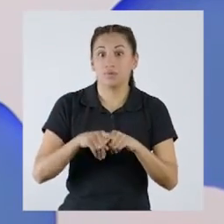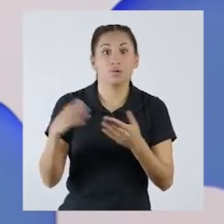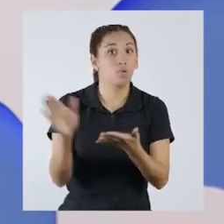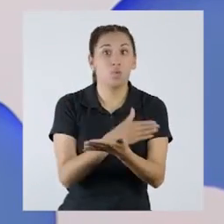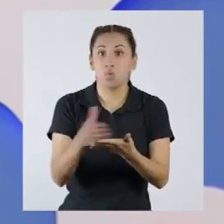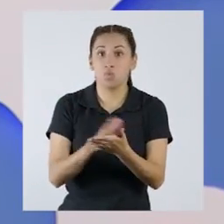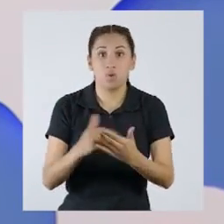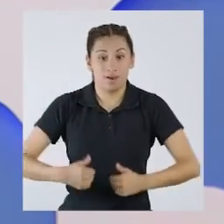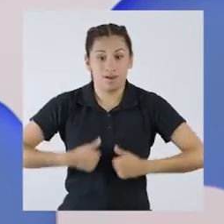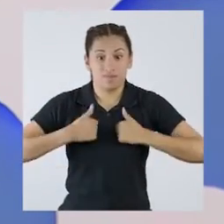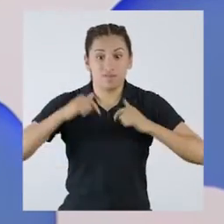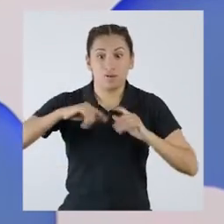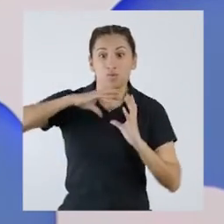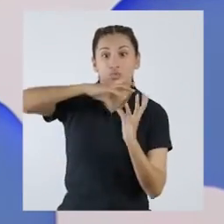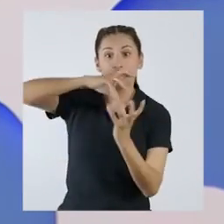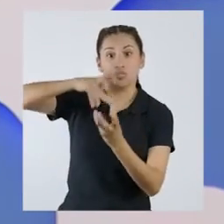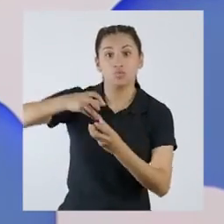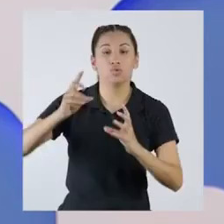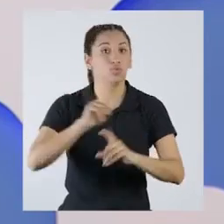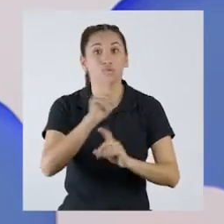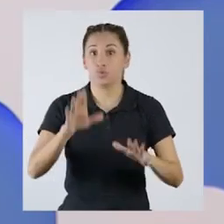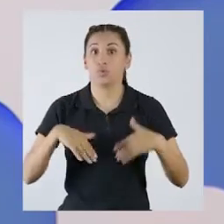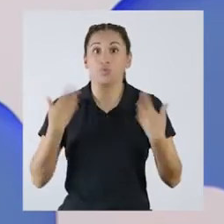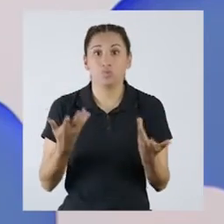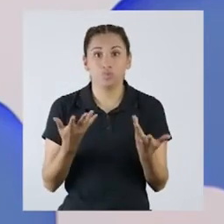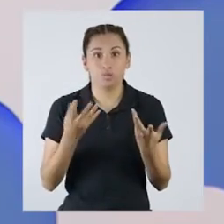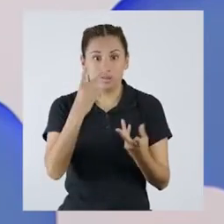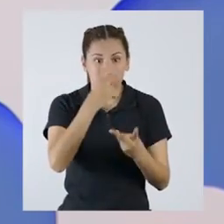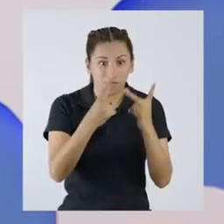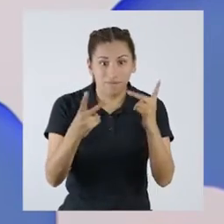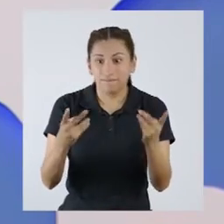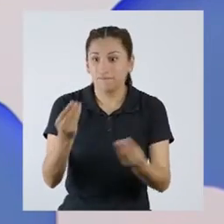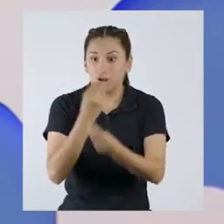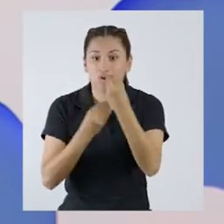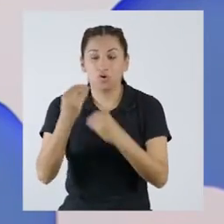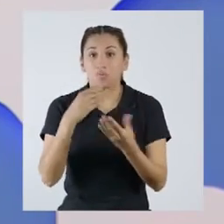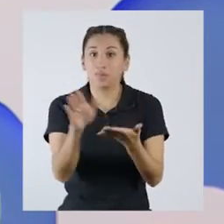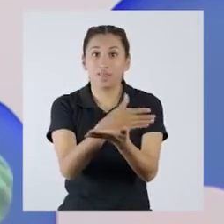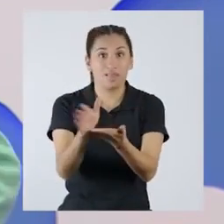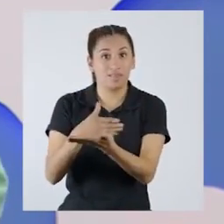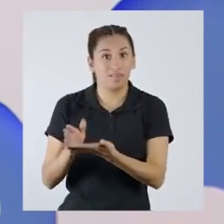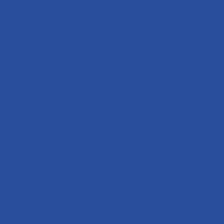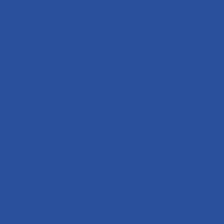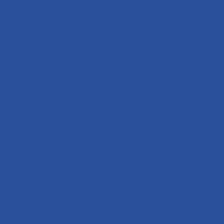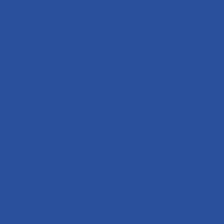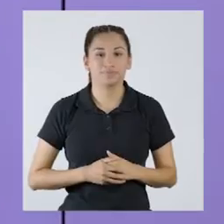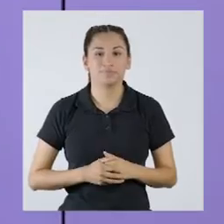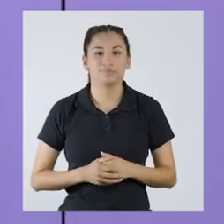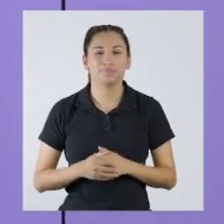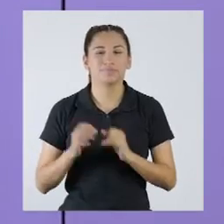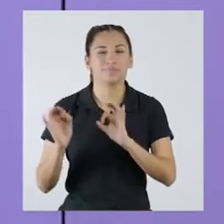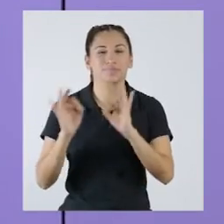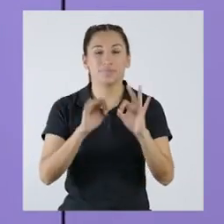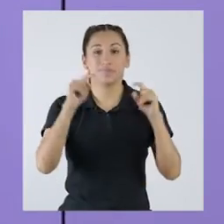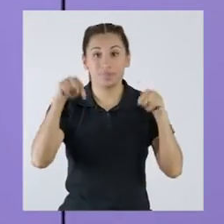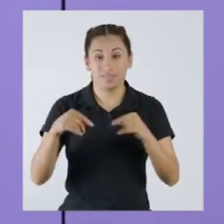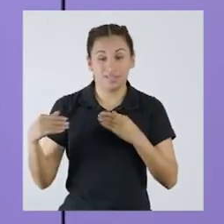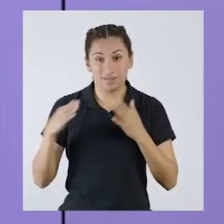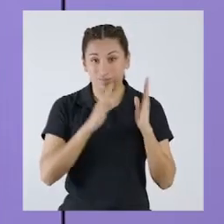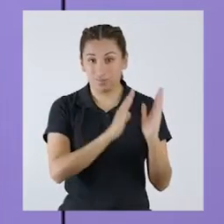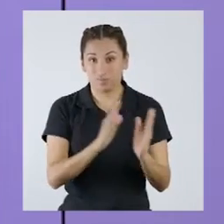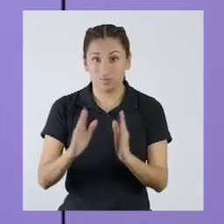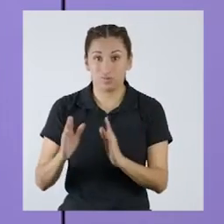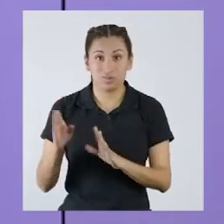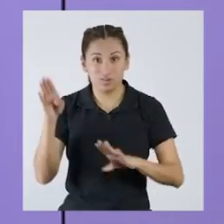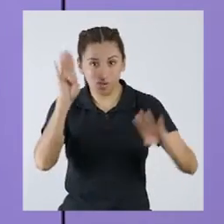no habría vida en el planeta, pues no podríamos encontrar comida en ningún lugar. Comprender este